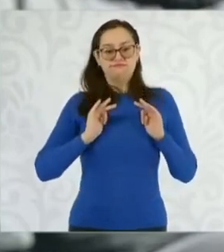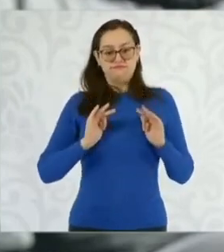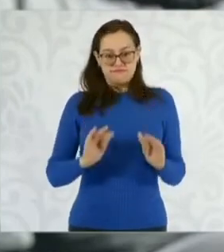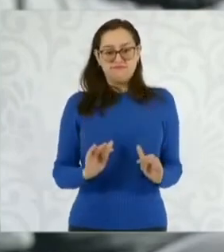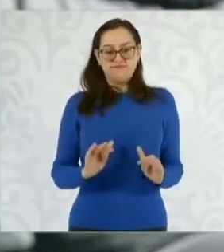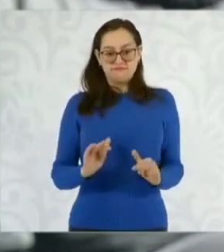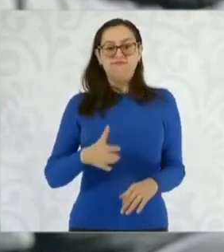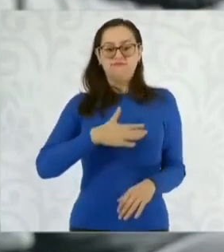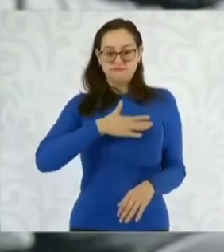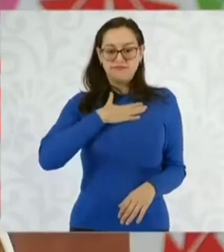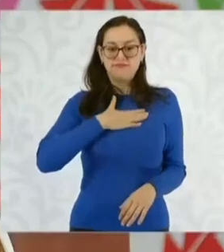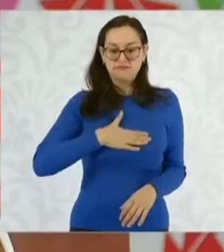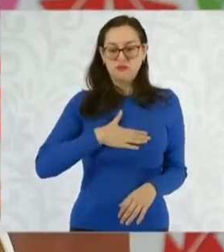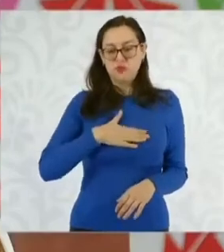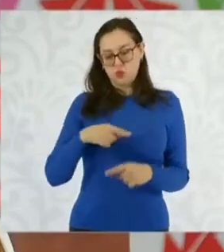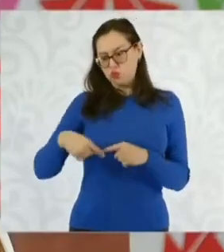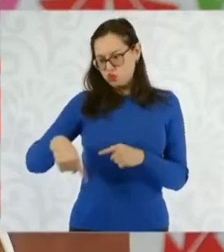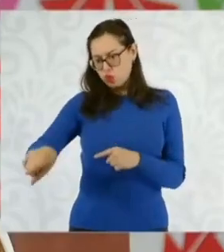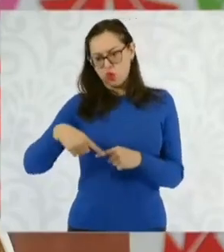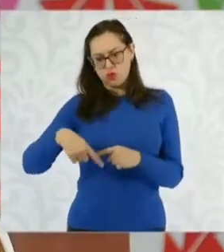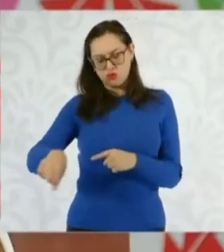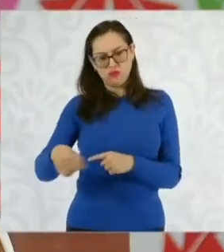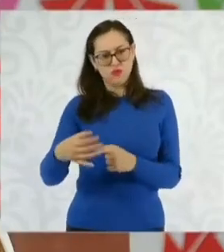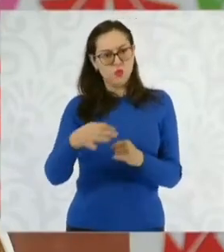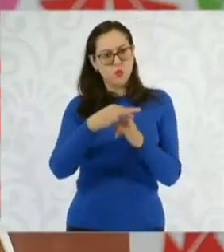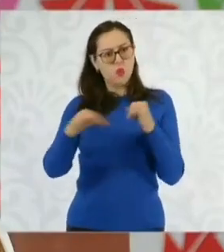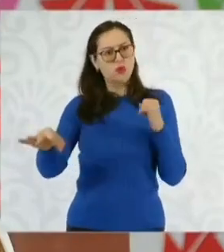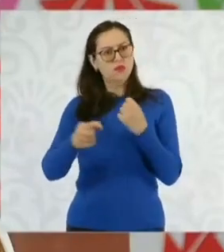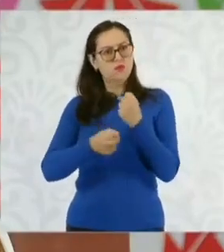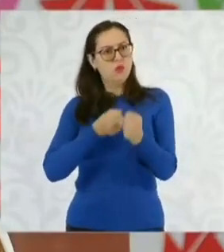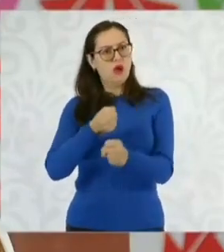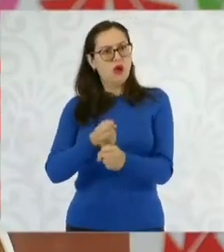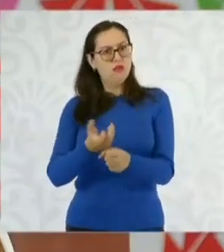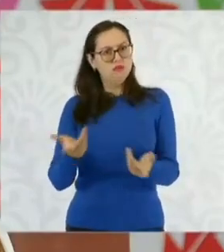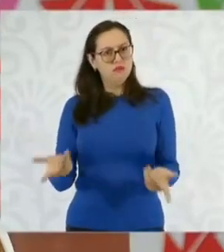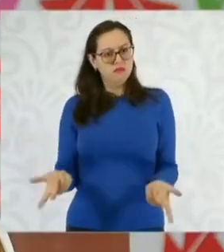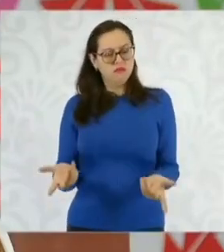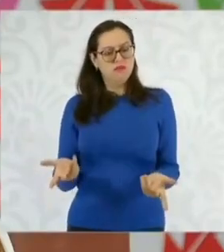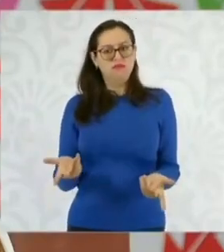esa justicia en sus últimos años de vida,